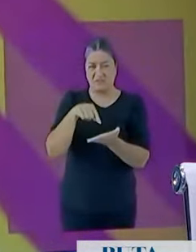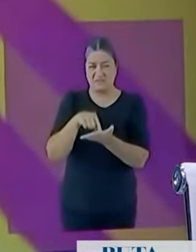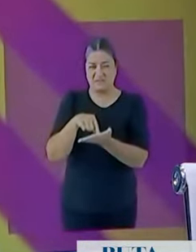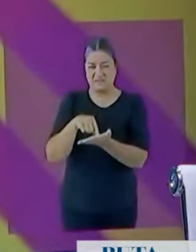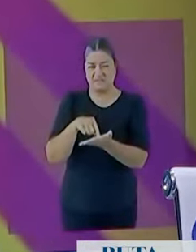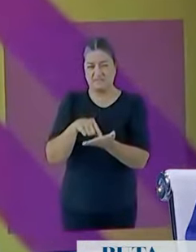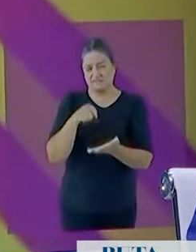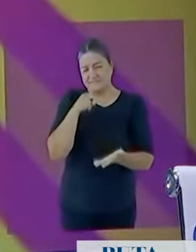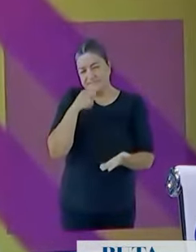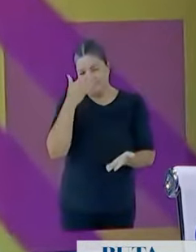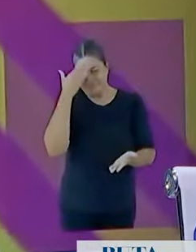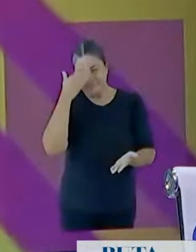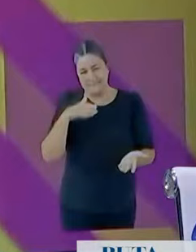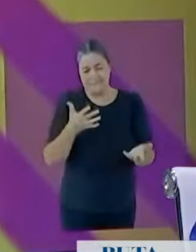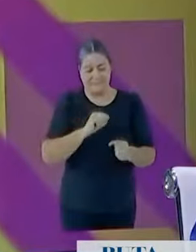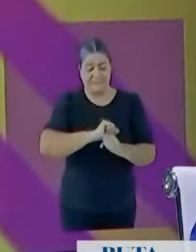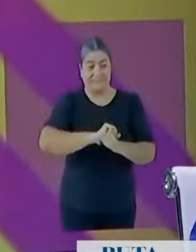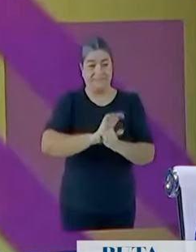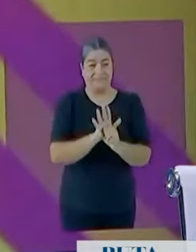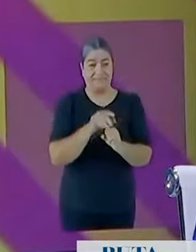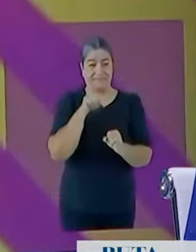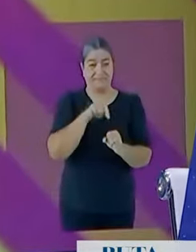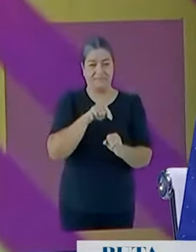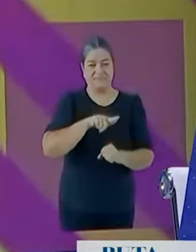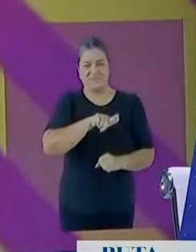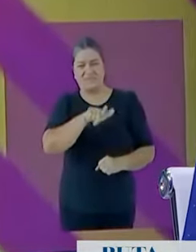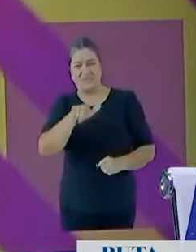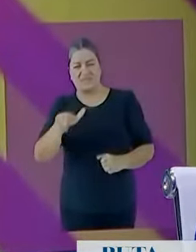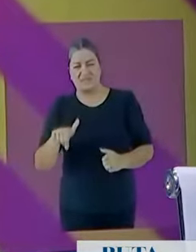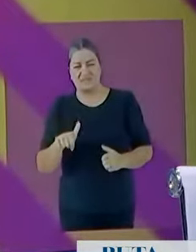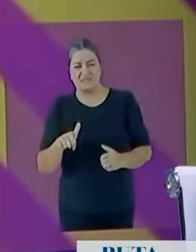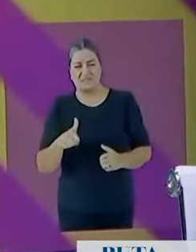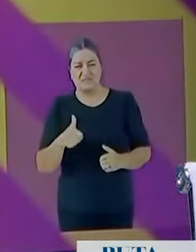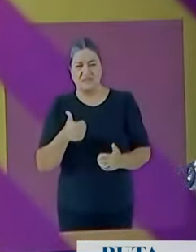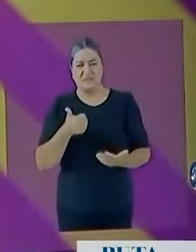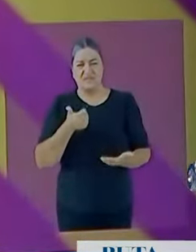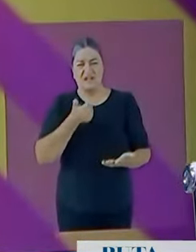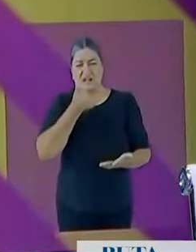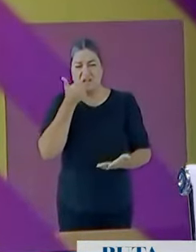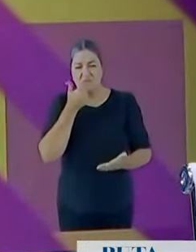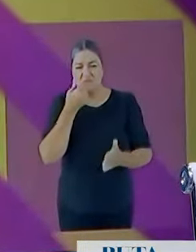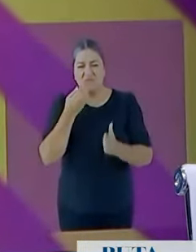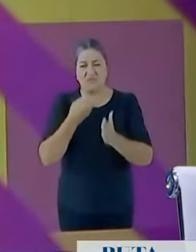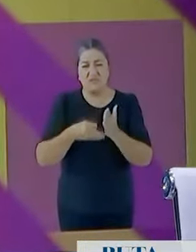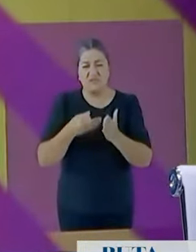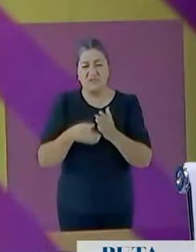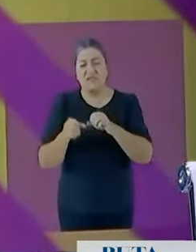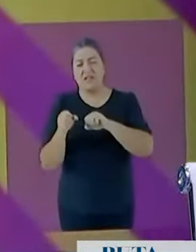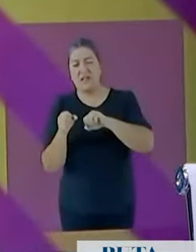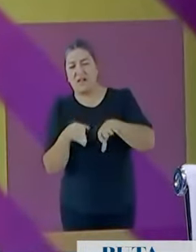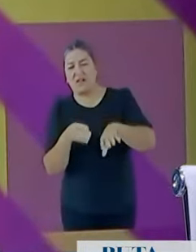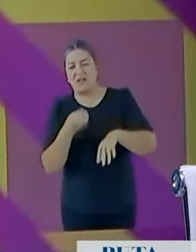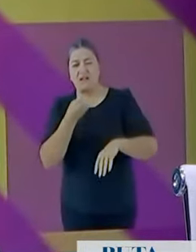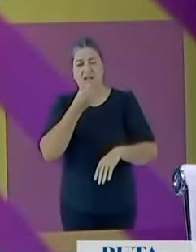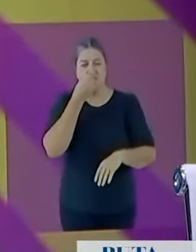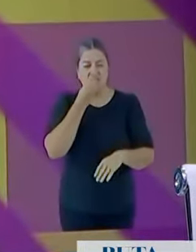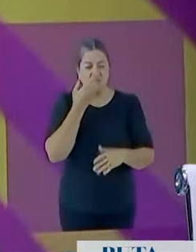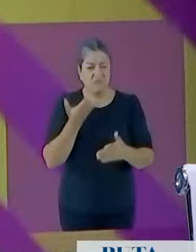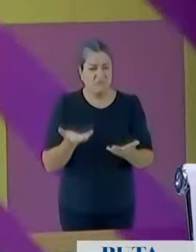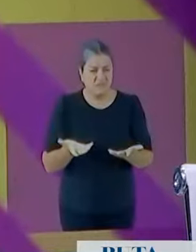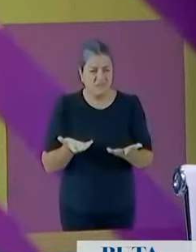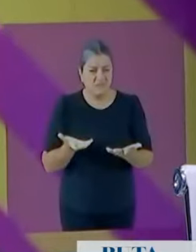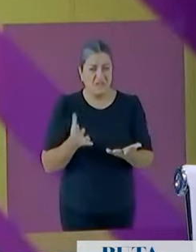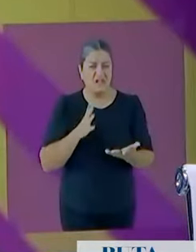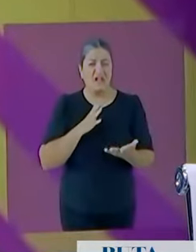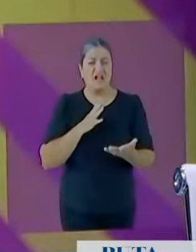tutela el derecho a la información, es un contrasentido, que digan. Además, el investigador Leonardo Núñez, de Mexicanos contra